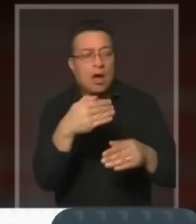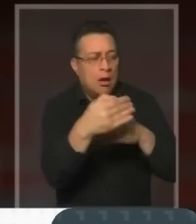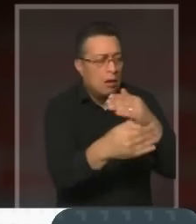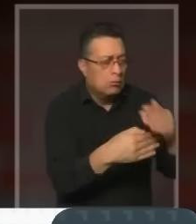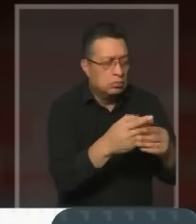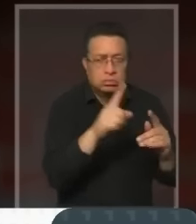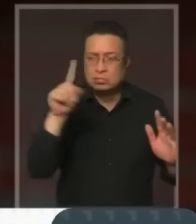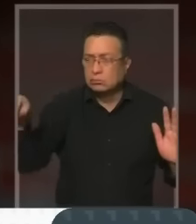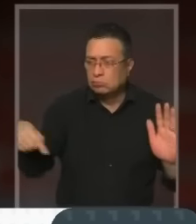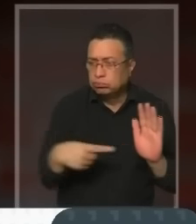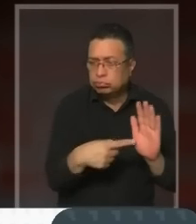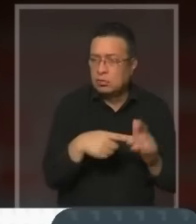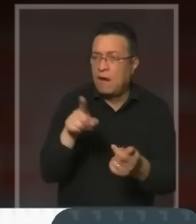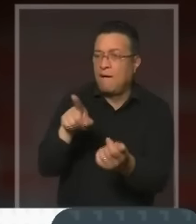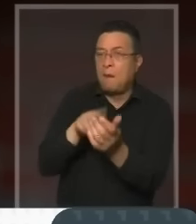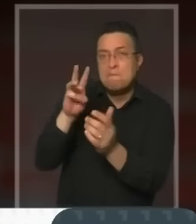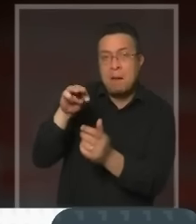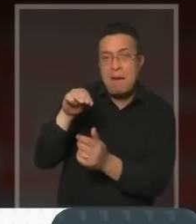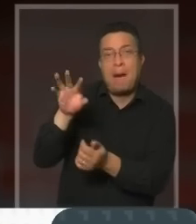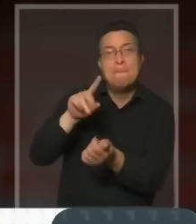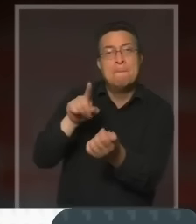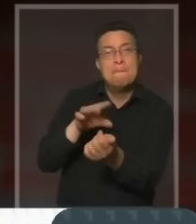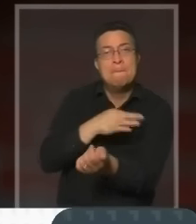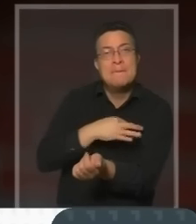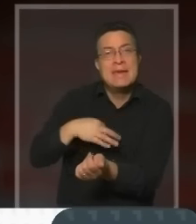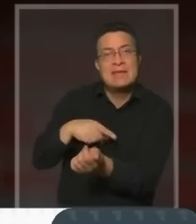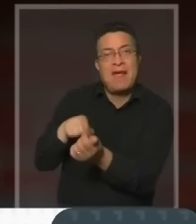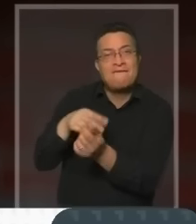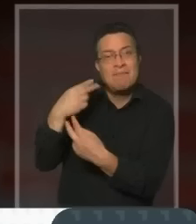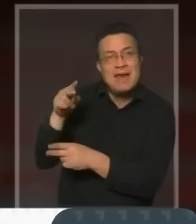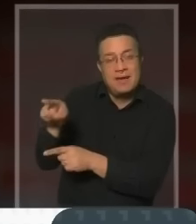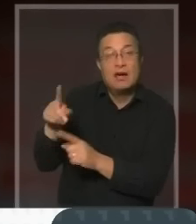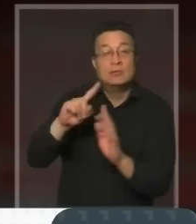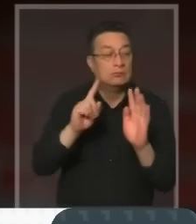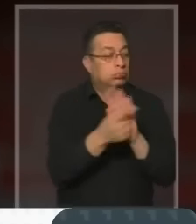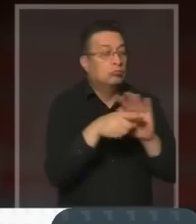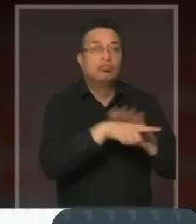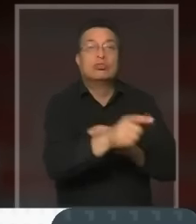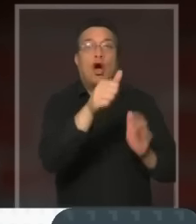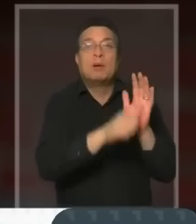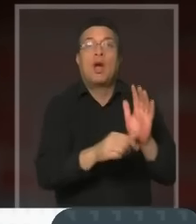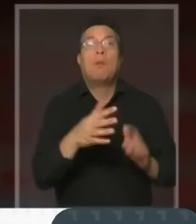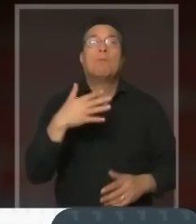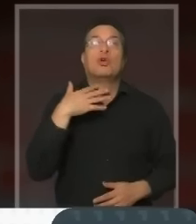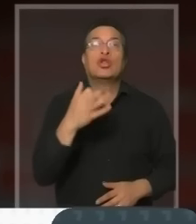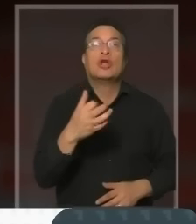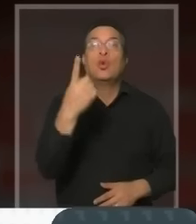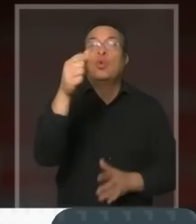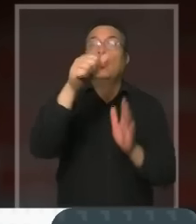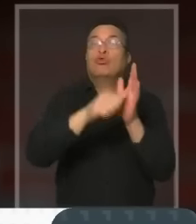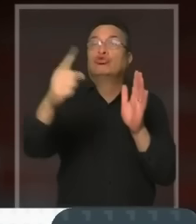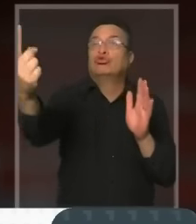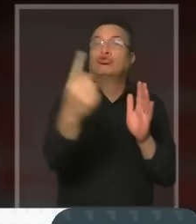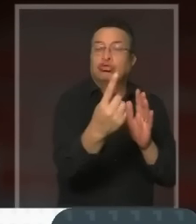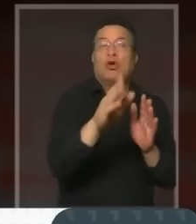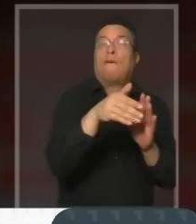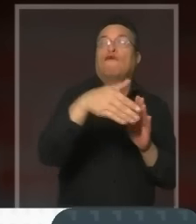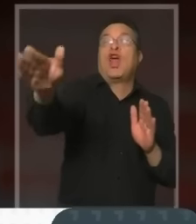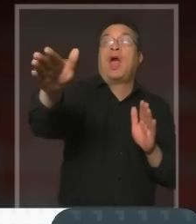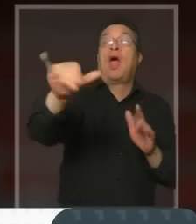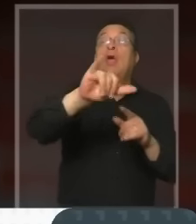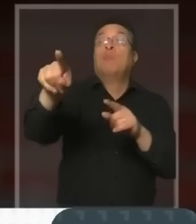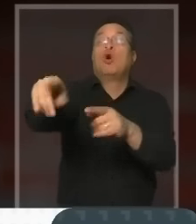el ingreso de la familiar de la ministra de Salud hasta la intervención. Porque se suspendió al menos una intervención que ya es conocida por todos y que terminó